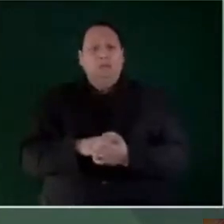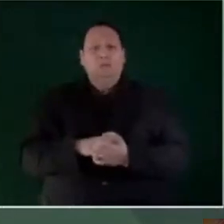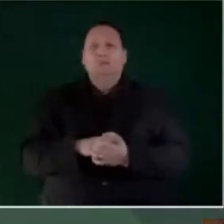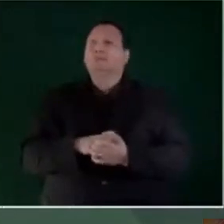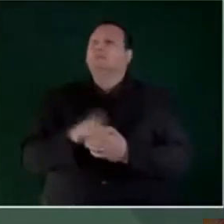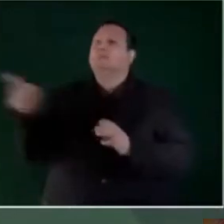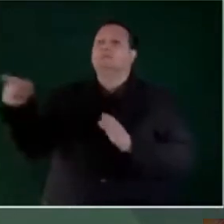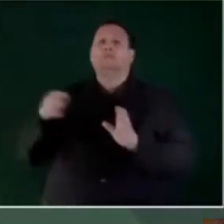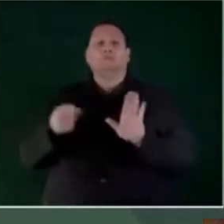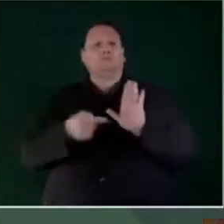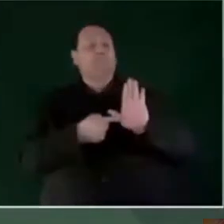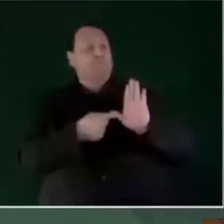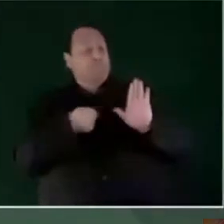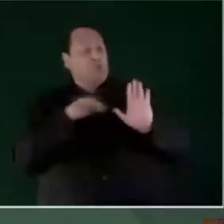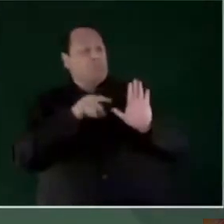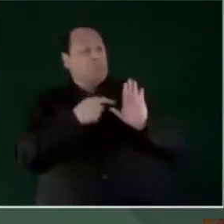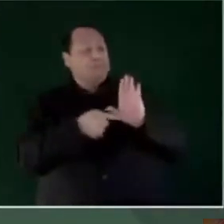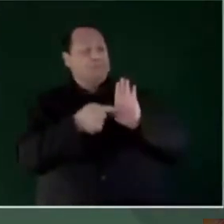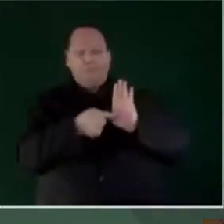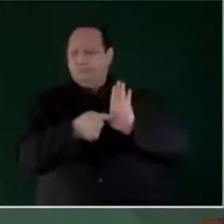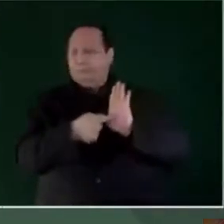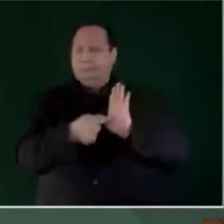Tenían que mostrar su ficha